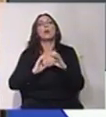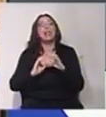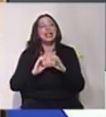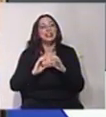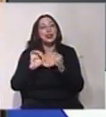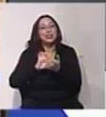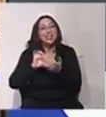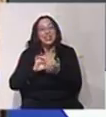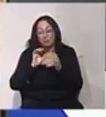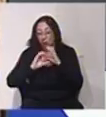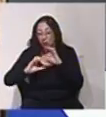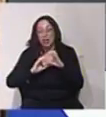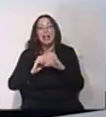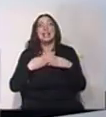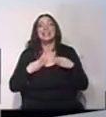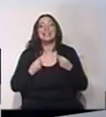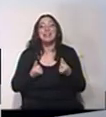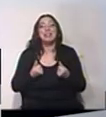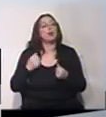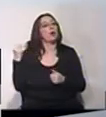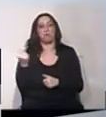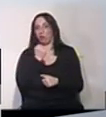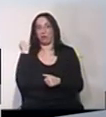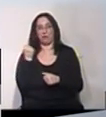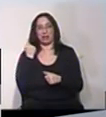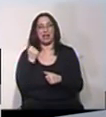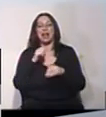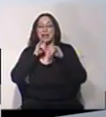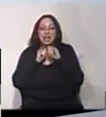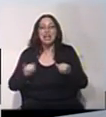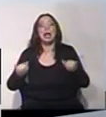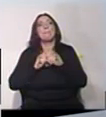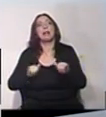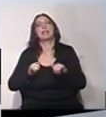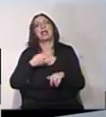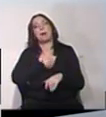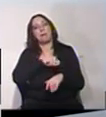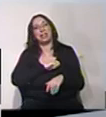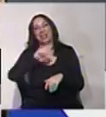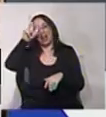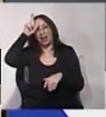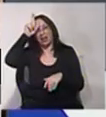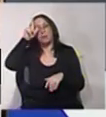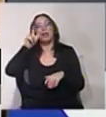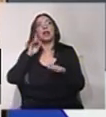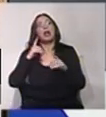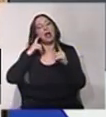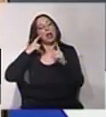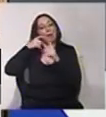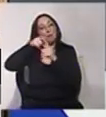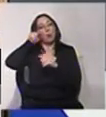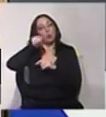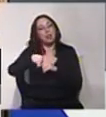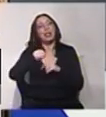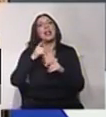sistema de sensibilización de las personas, ¿sí? En las campañas en España, en Alemania, sobre todo apuntan a eso. A que